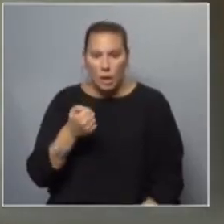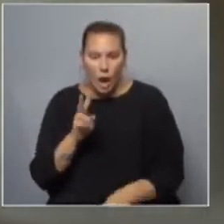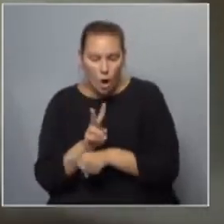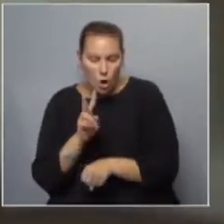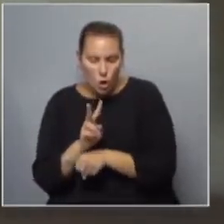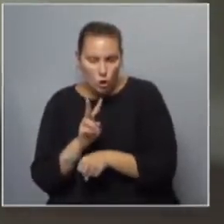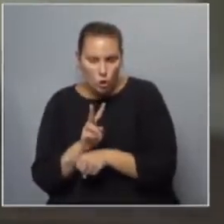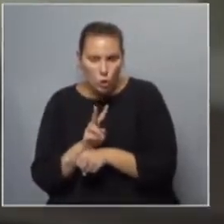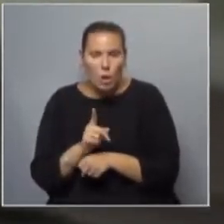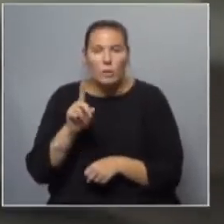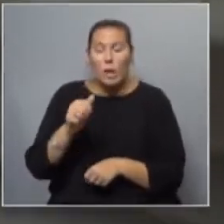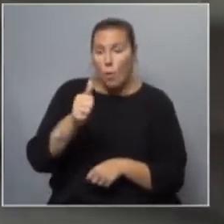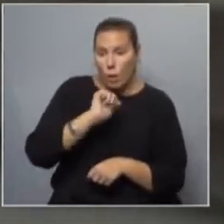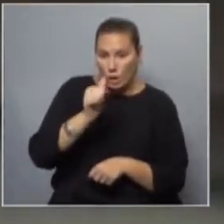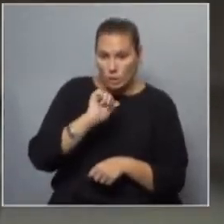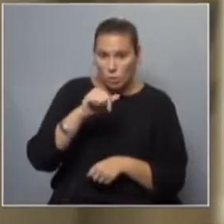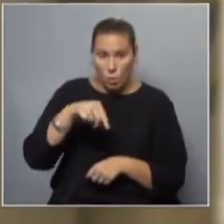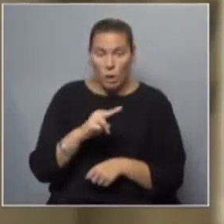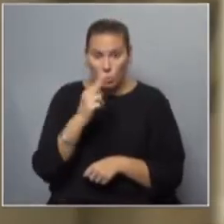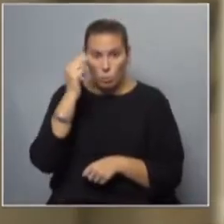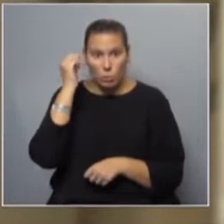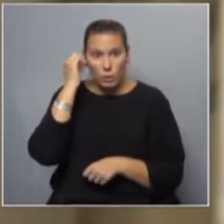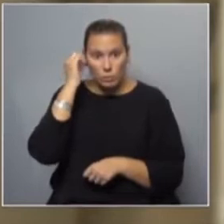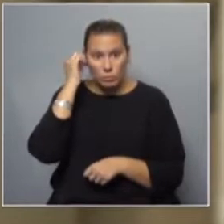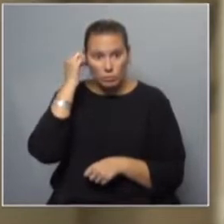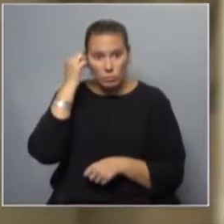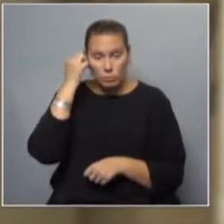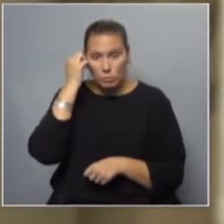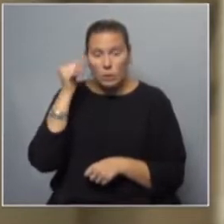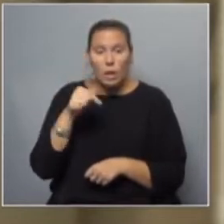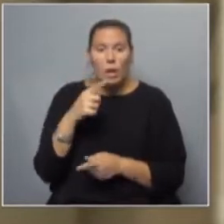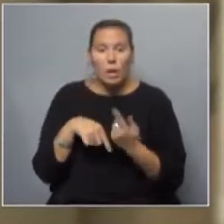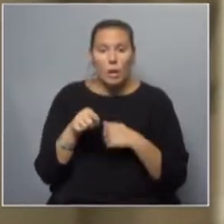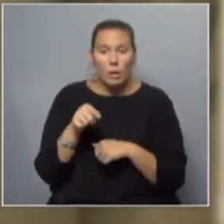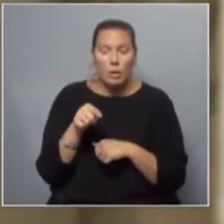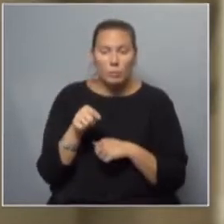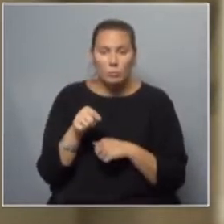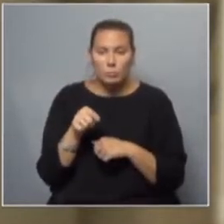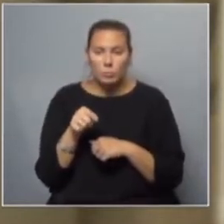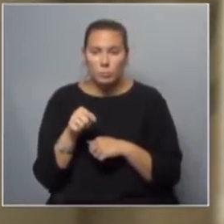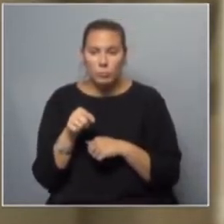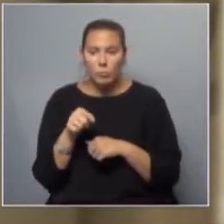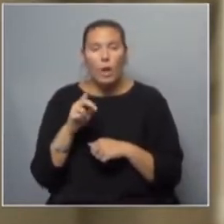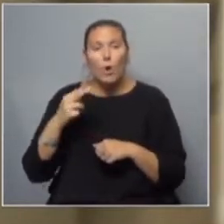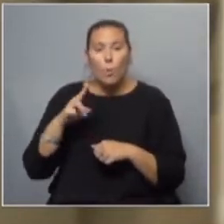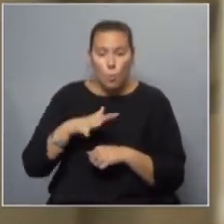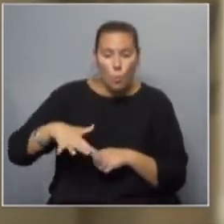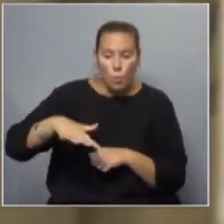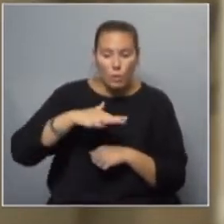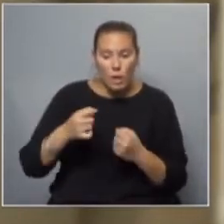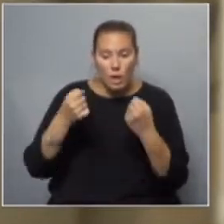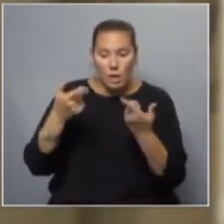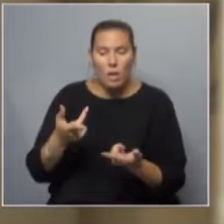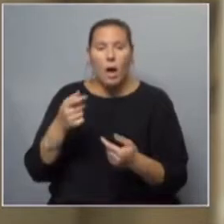agua potable de nuestro país. Y en ese sentido, lo que la unidad le brinda